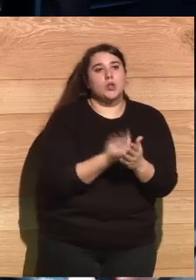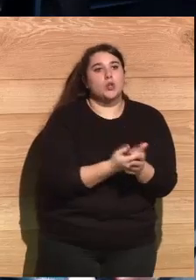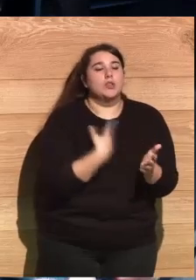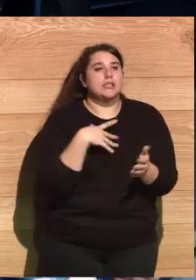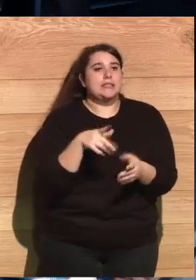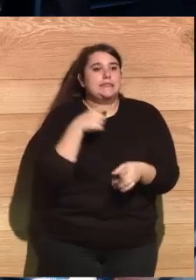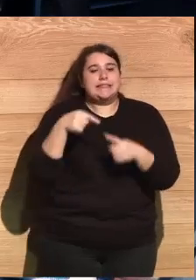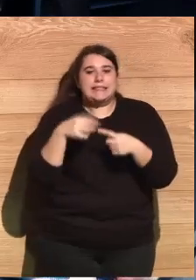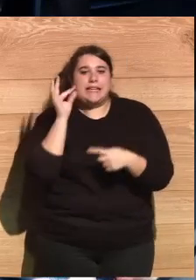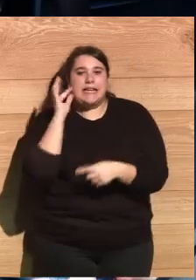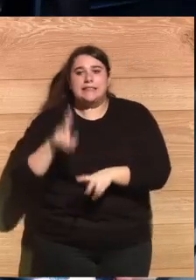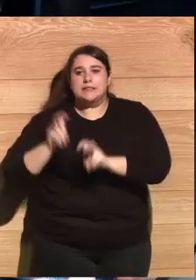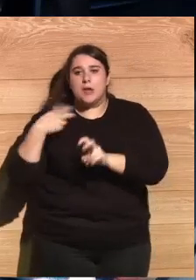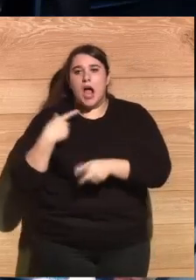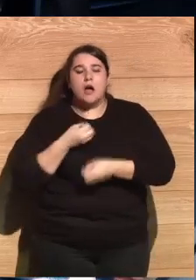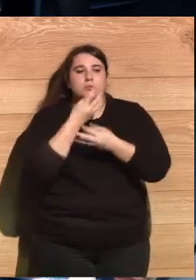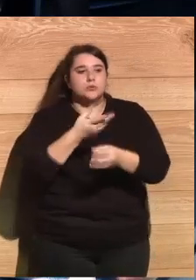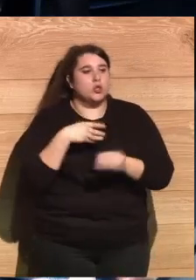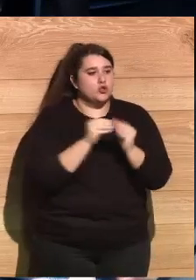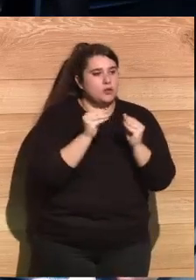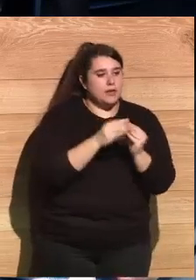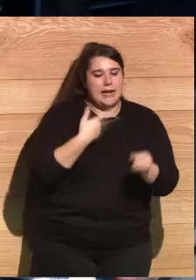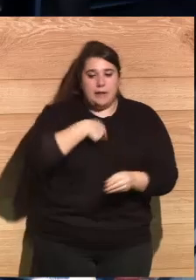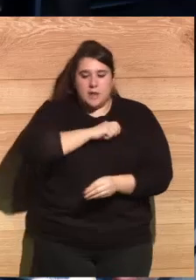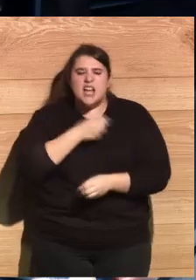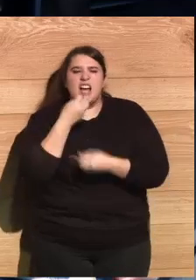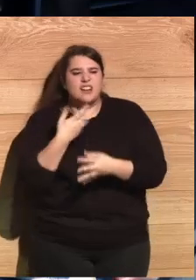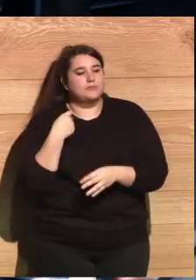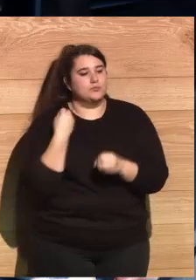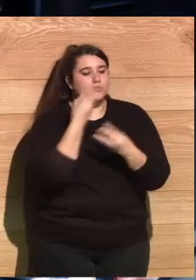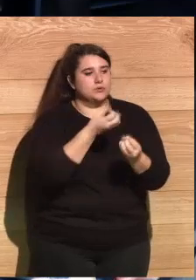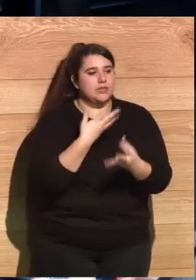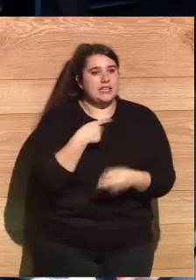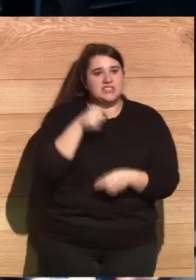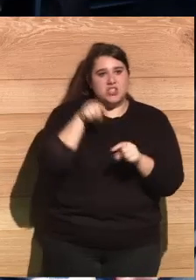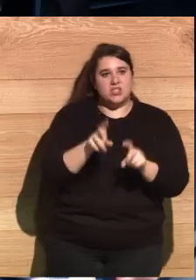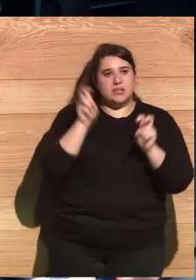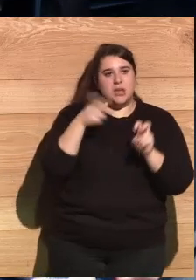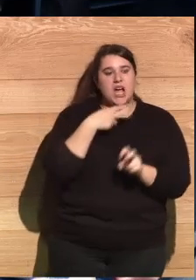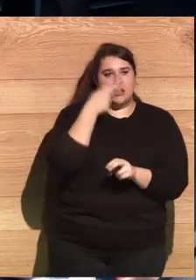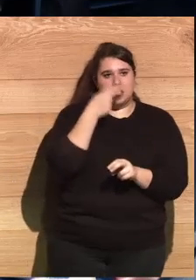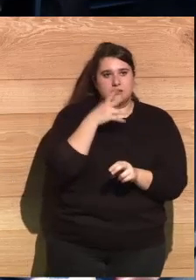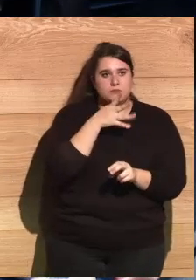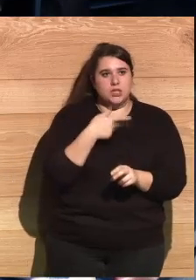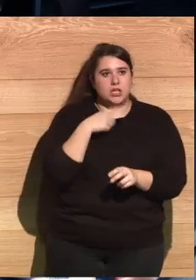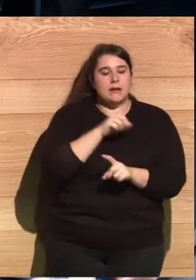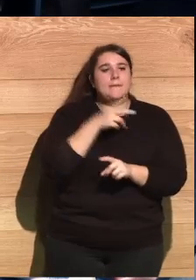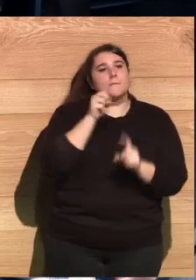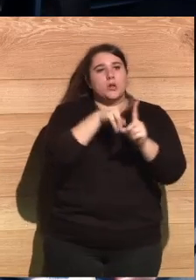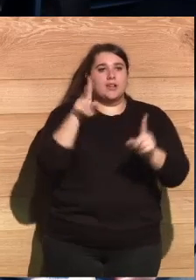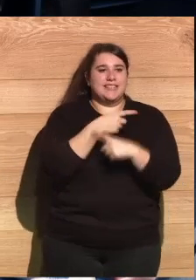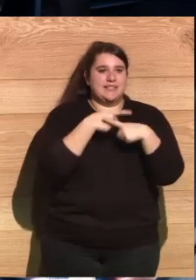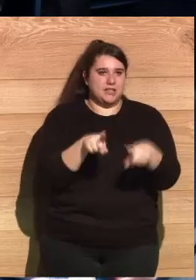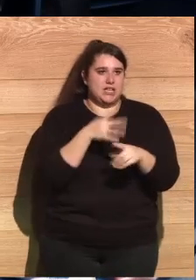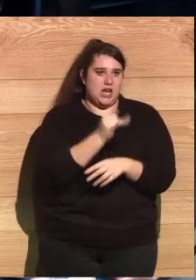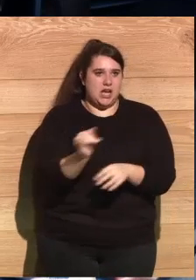día a las sobrinas sobre lo que pasa en España, ¿no? Eso es muy, muy interesante, porque tienes otra perspectiva. Yo